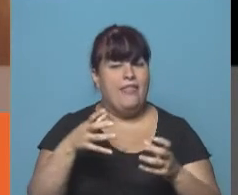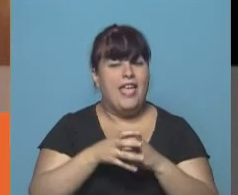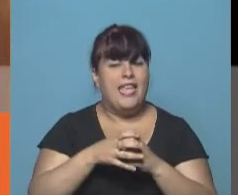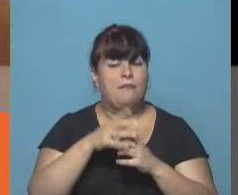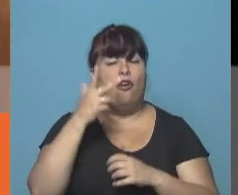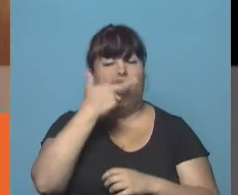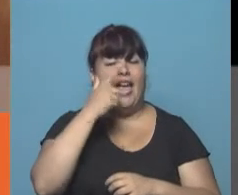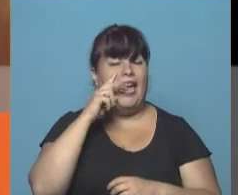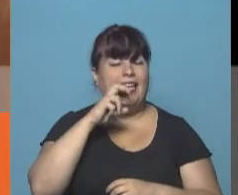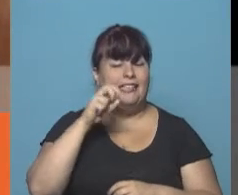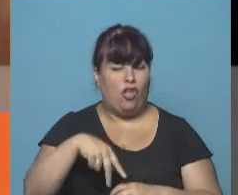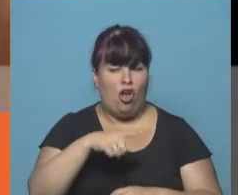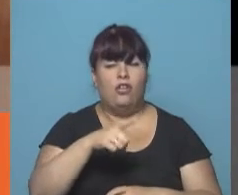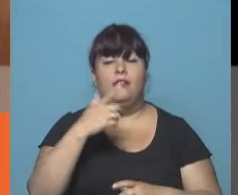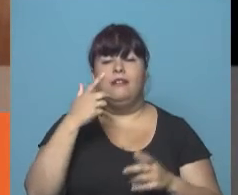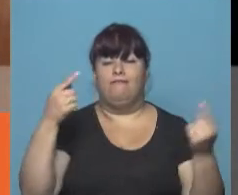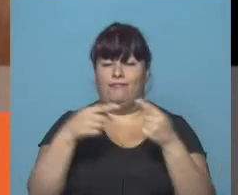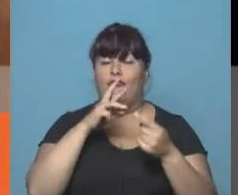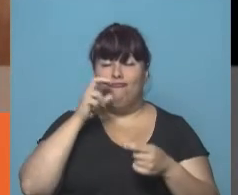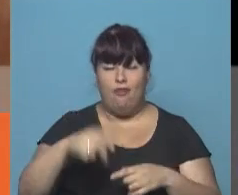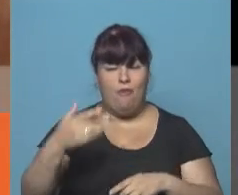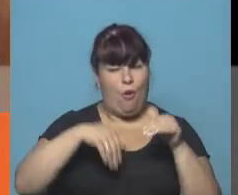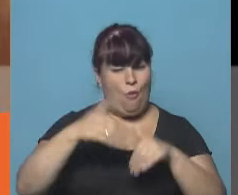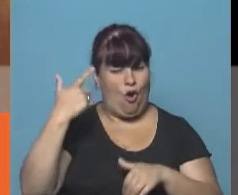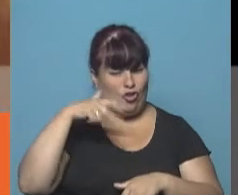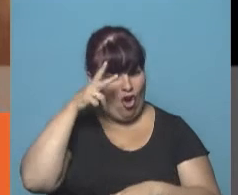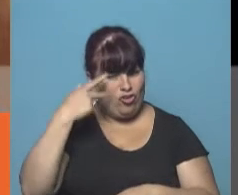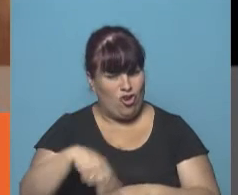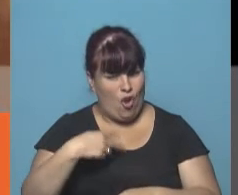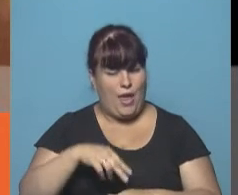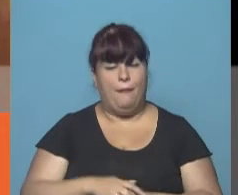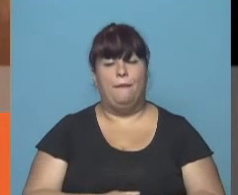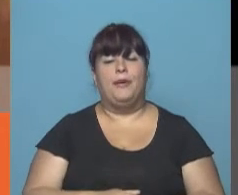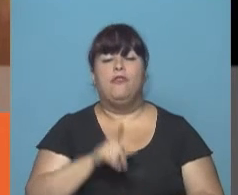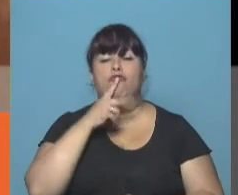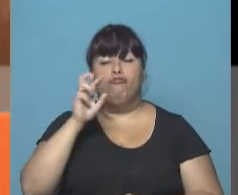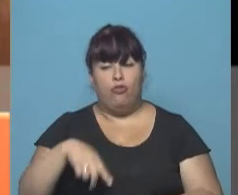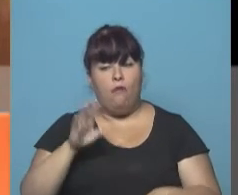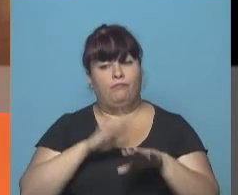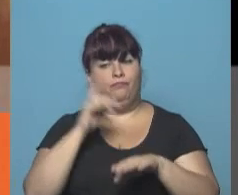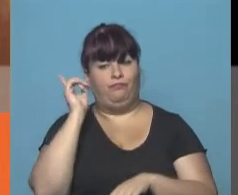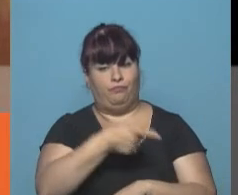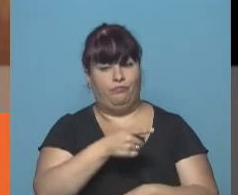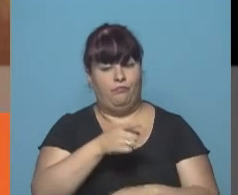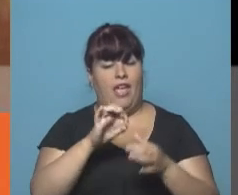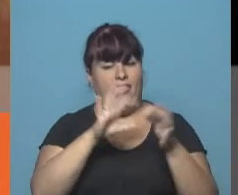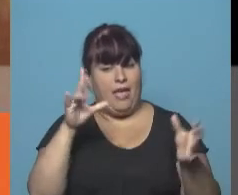de Hillary Clinton, rival de Trump, en las elecciones del pasado 8 de noviembre. Trump acusa a los